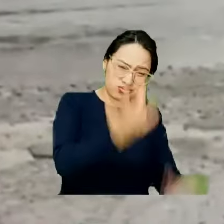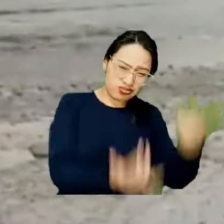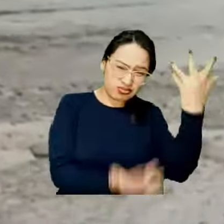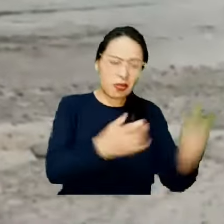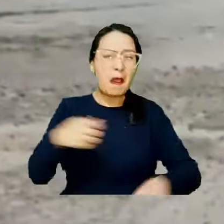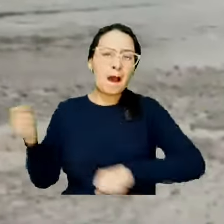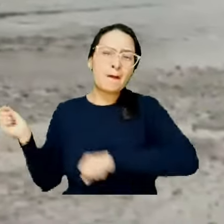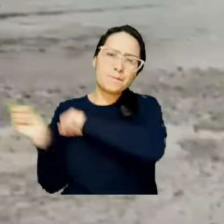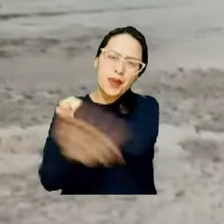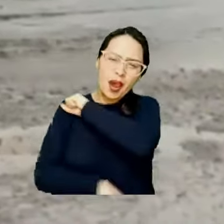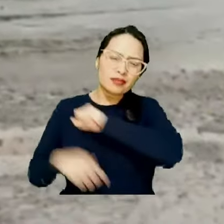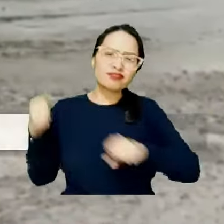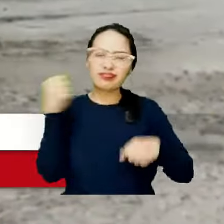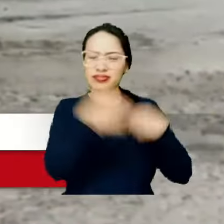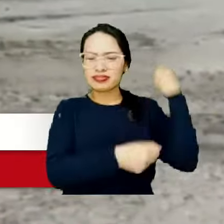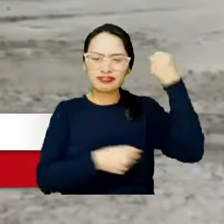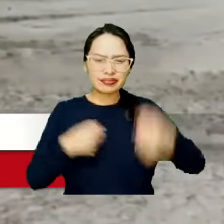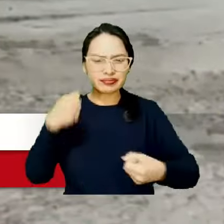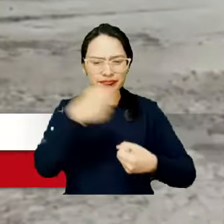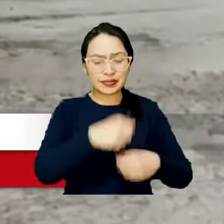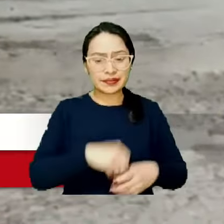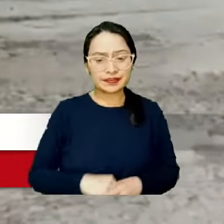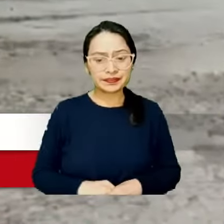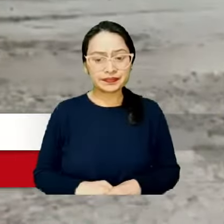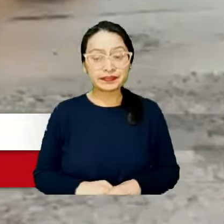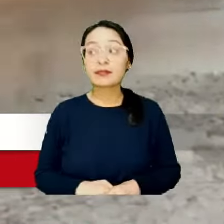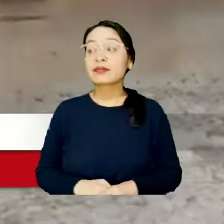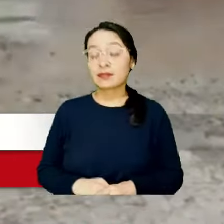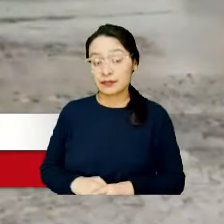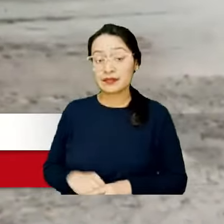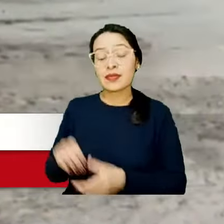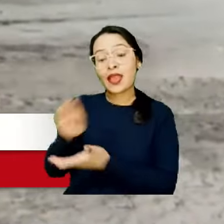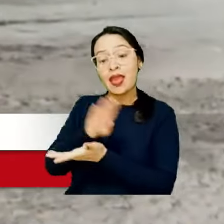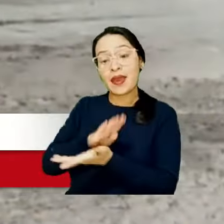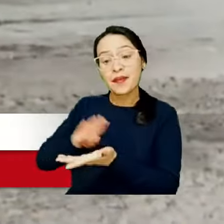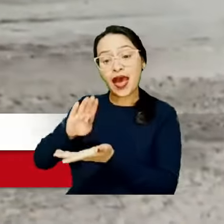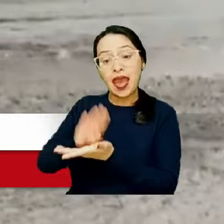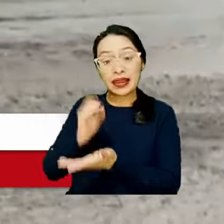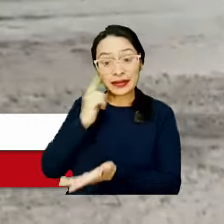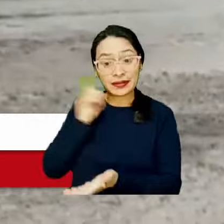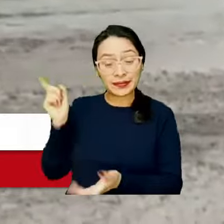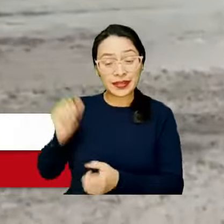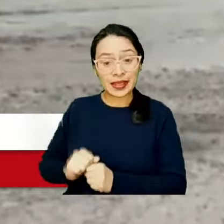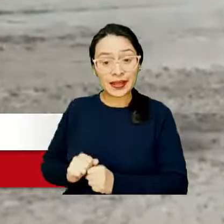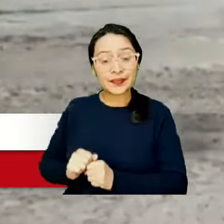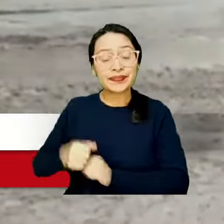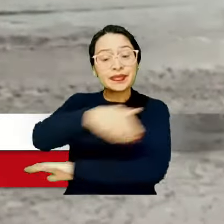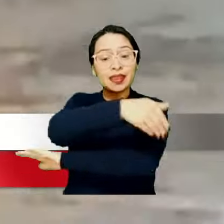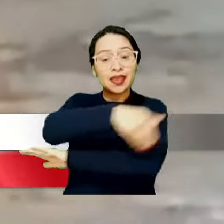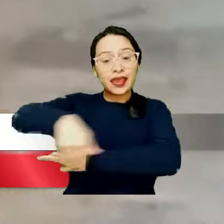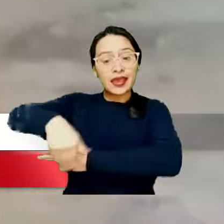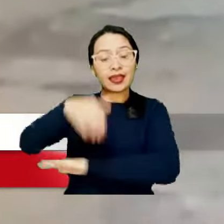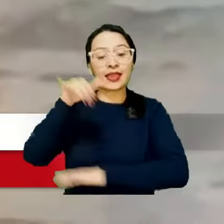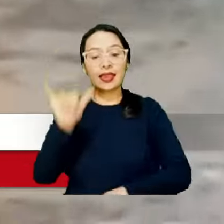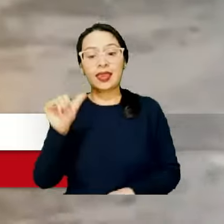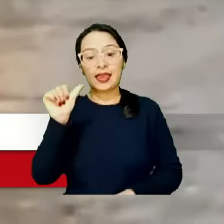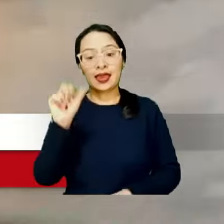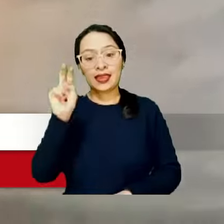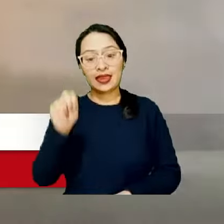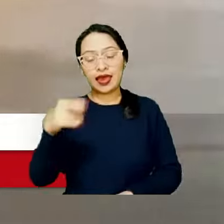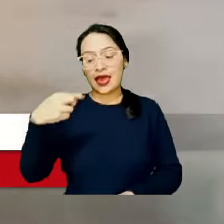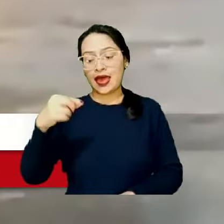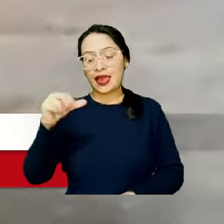Supuestos extorsionadores fueron golpeados por moradores de las calles Buerán y Yanganatis. Le prendieron fuego a la motocicleta de uno